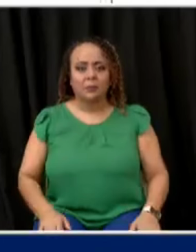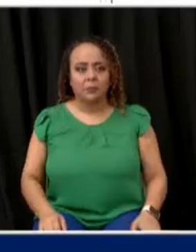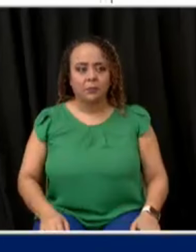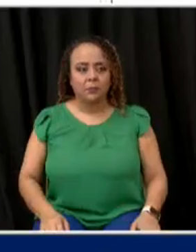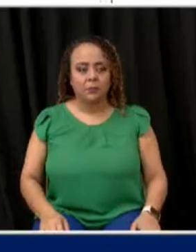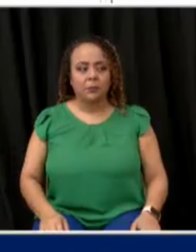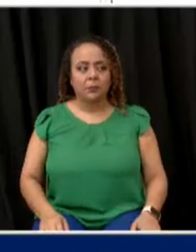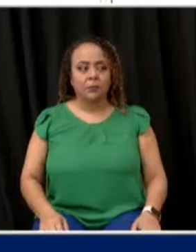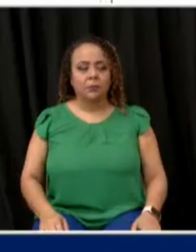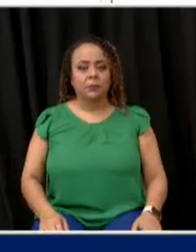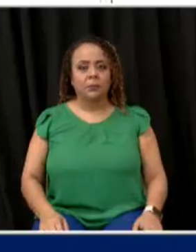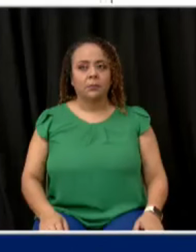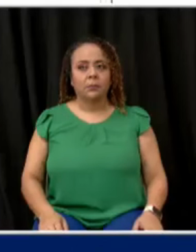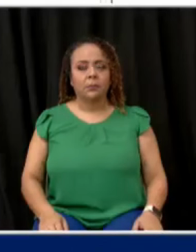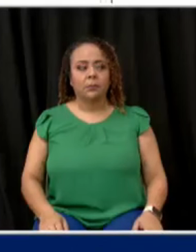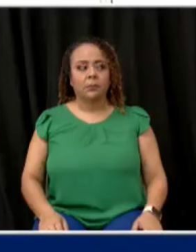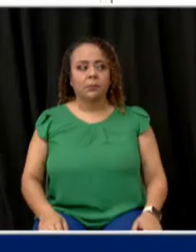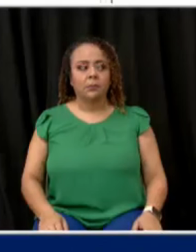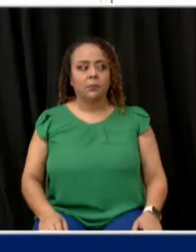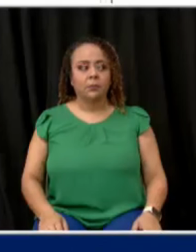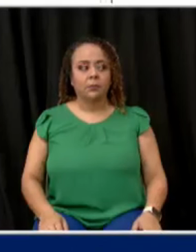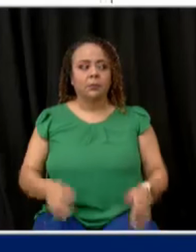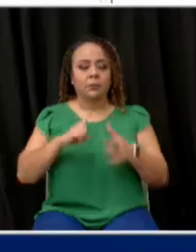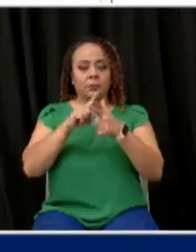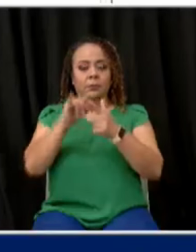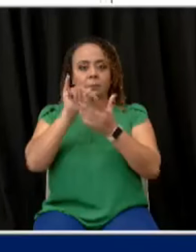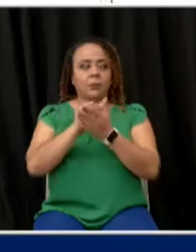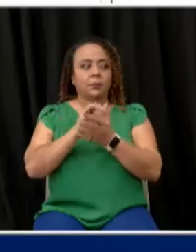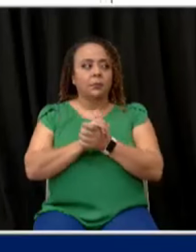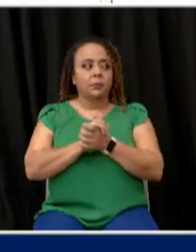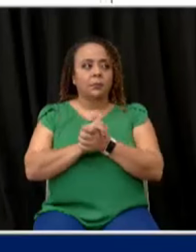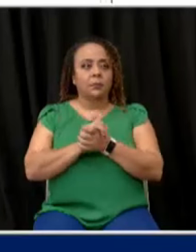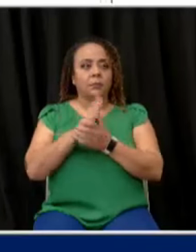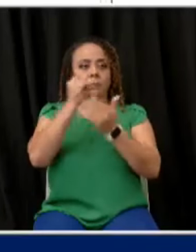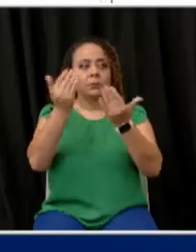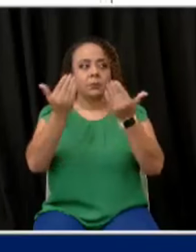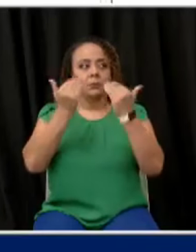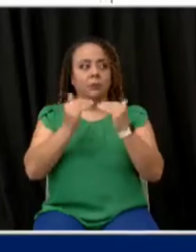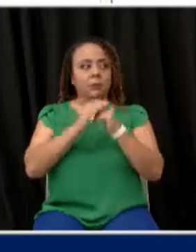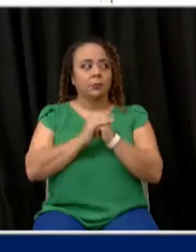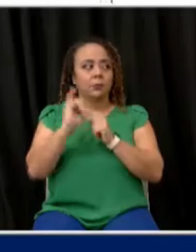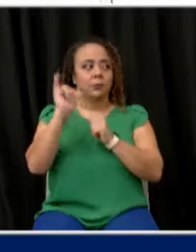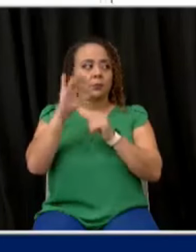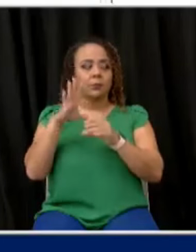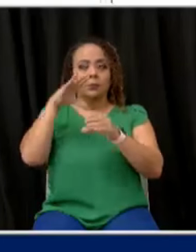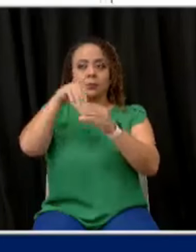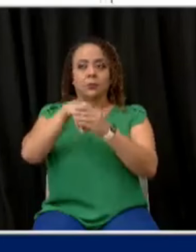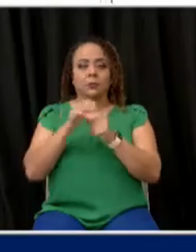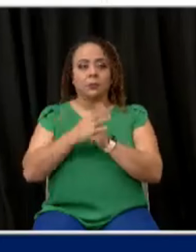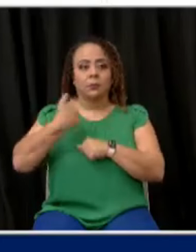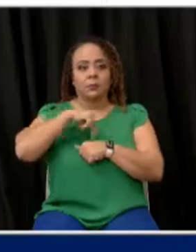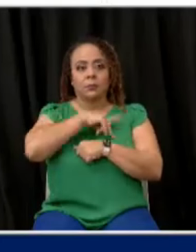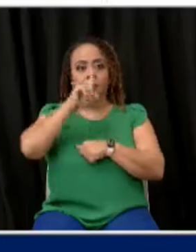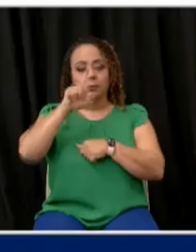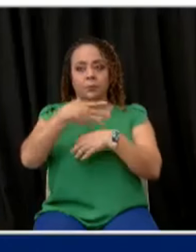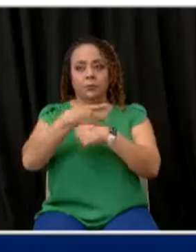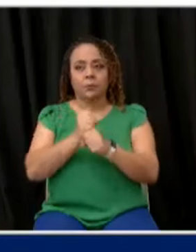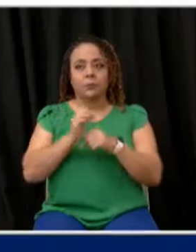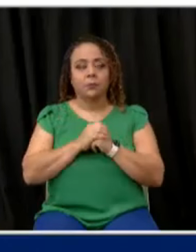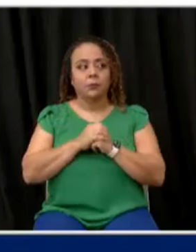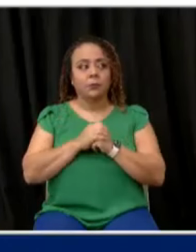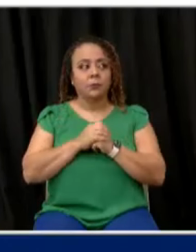supuesto, no tiene sentido. No claro. tiene sentido. Entonces eso. Y la que sigue, como parte de lo que tenemos que hacer